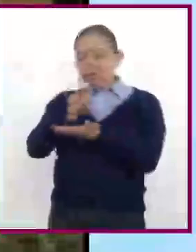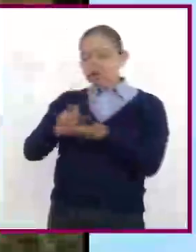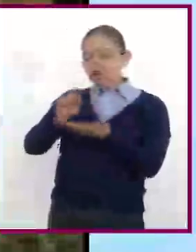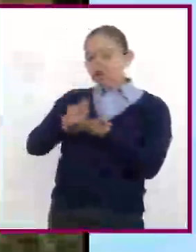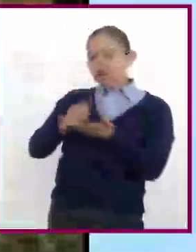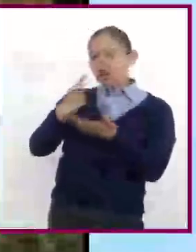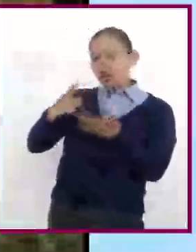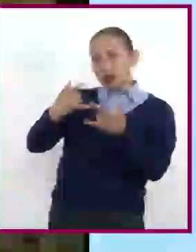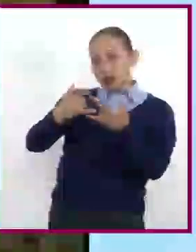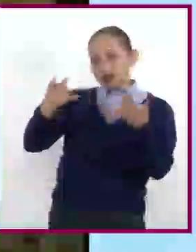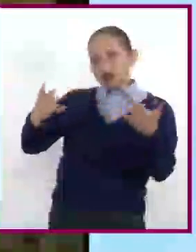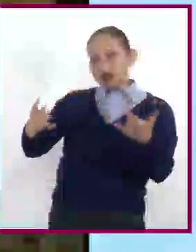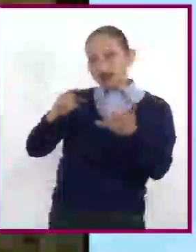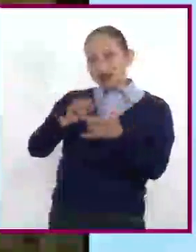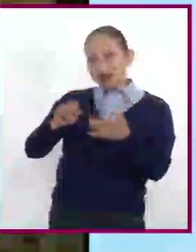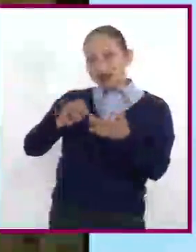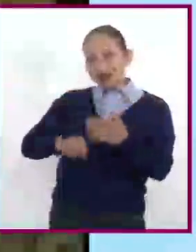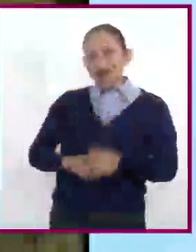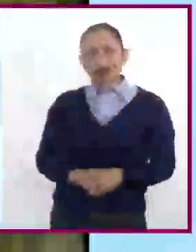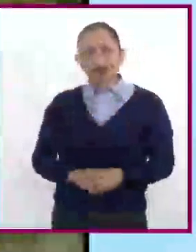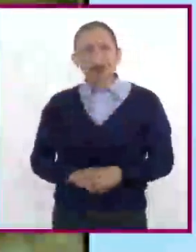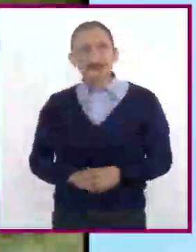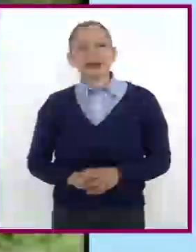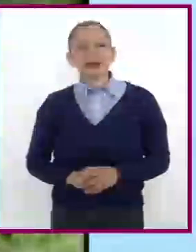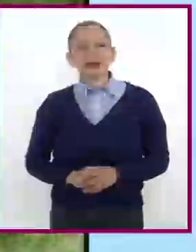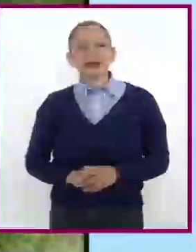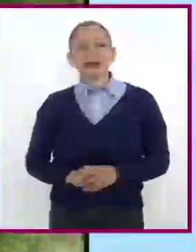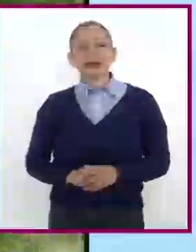estas vivencias en sus cuentos.